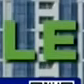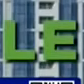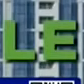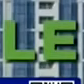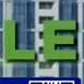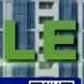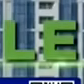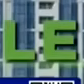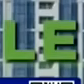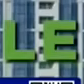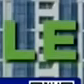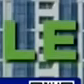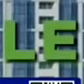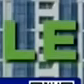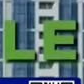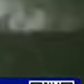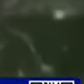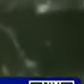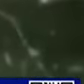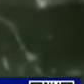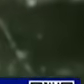instantes.